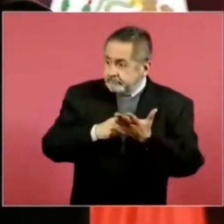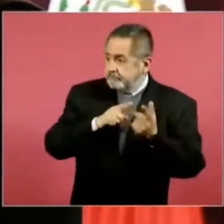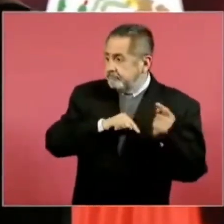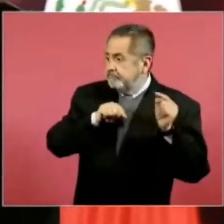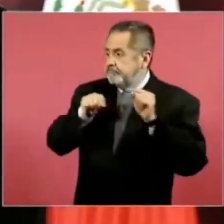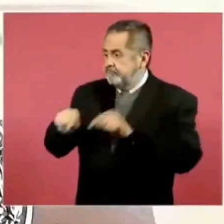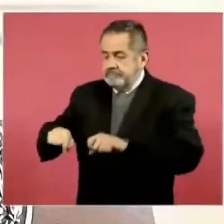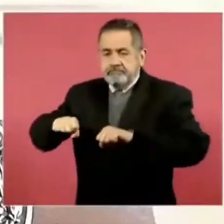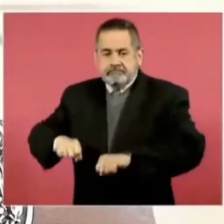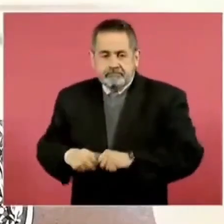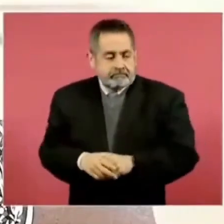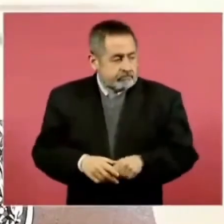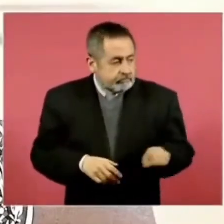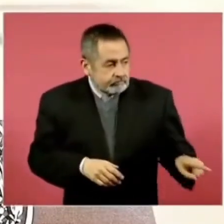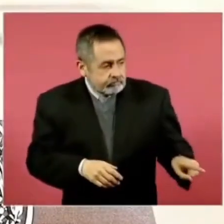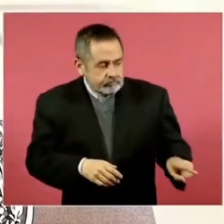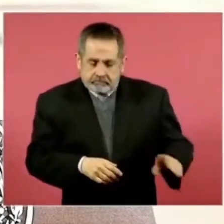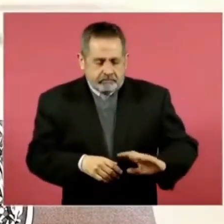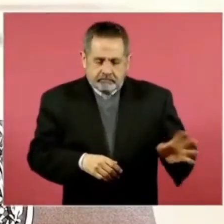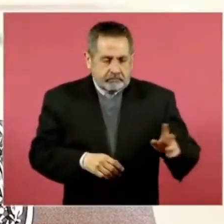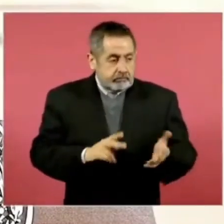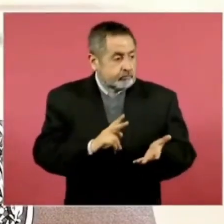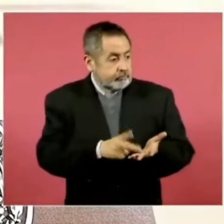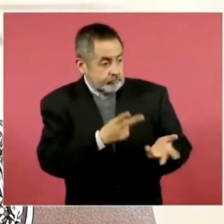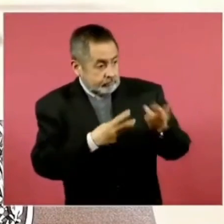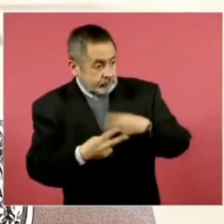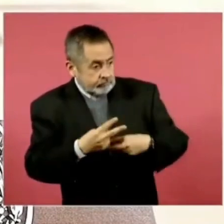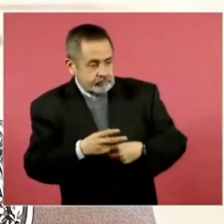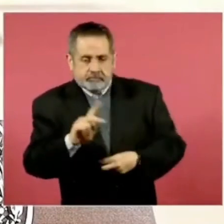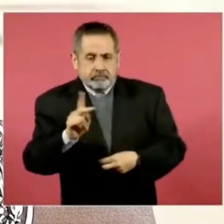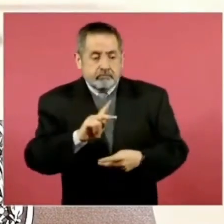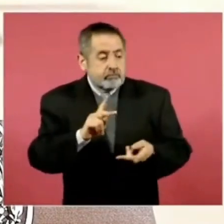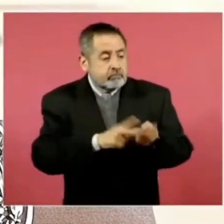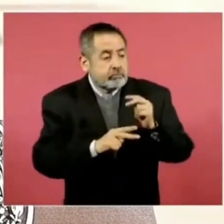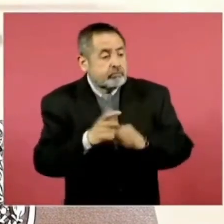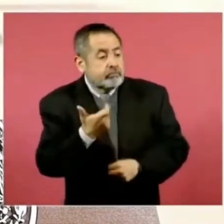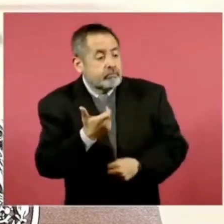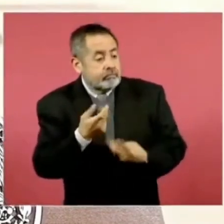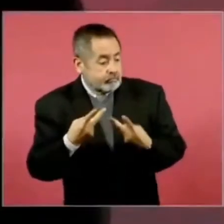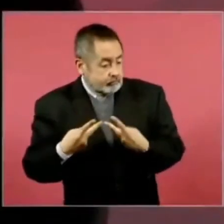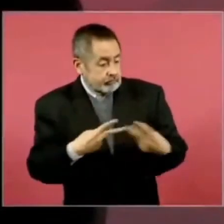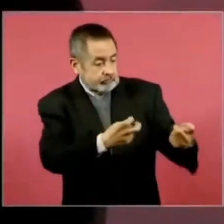que yo también quiero que regresen, pero lo que se robaron.